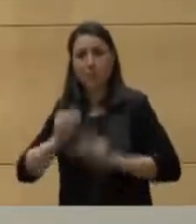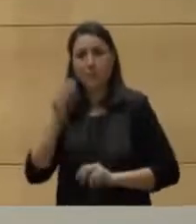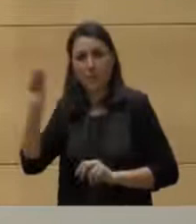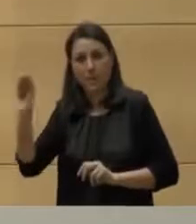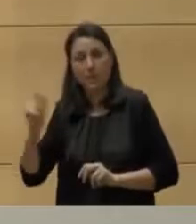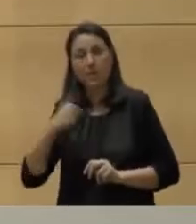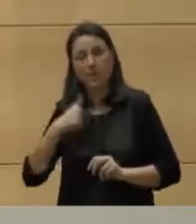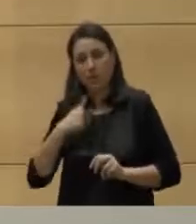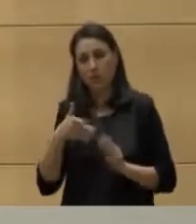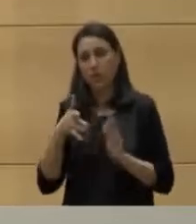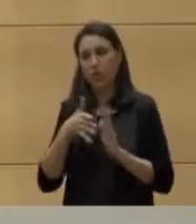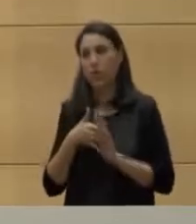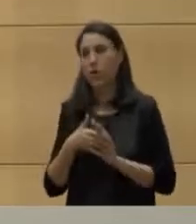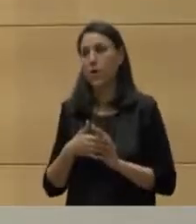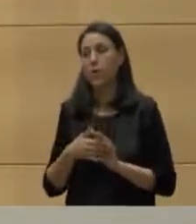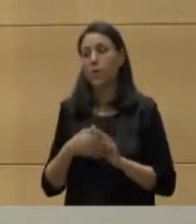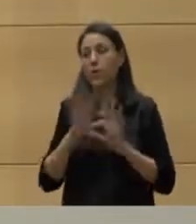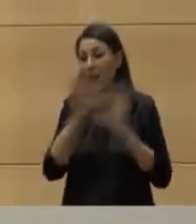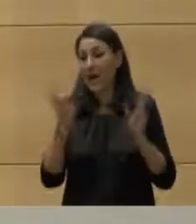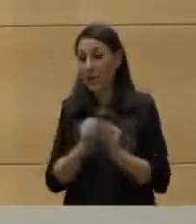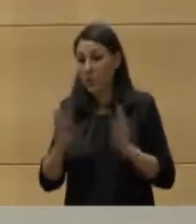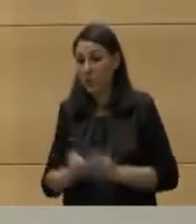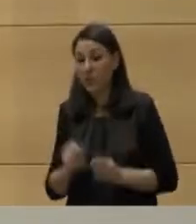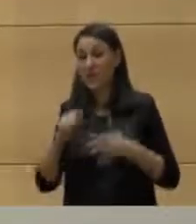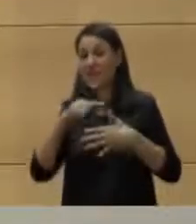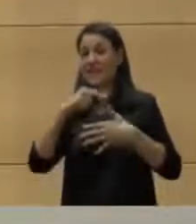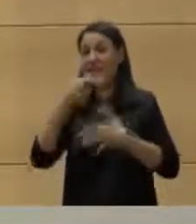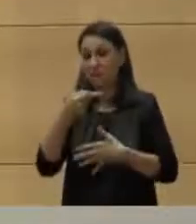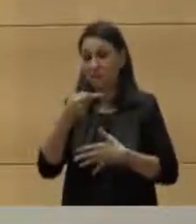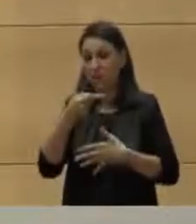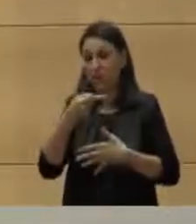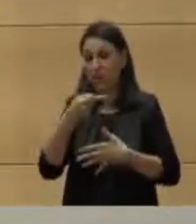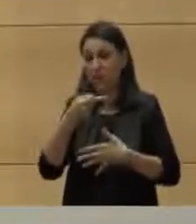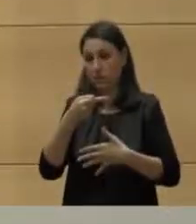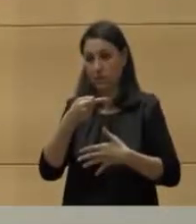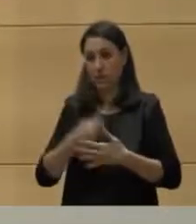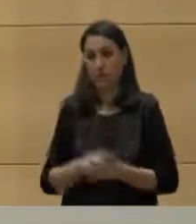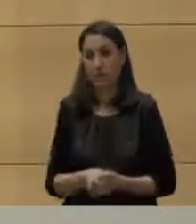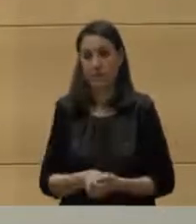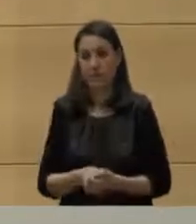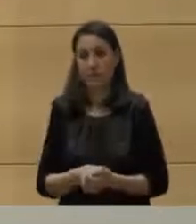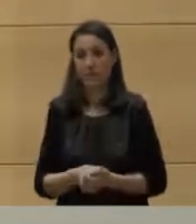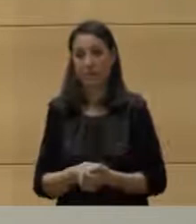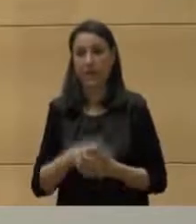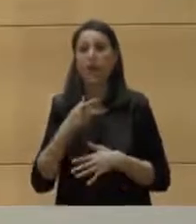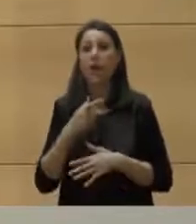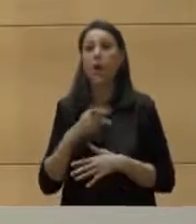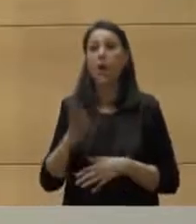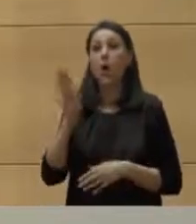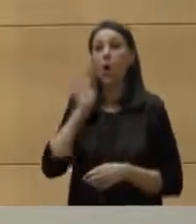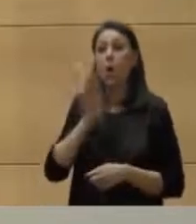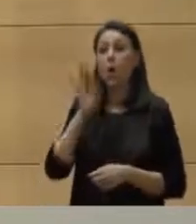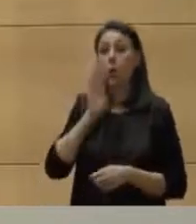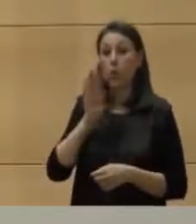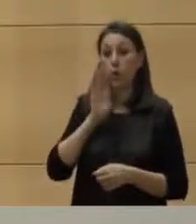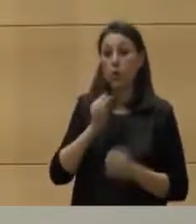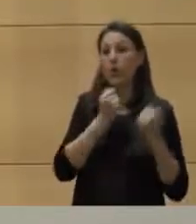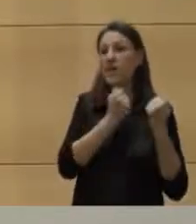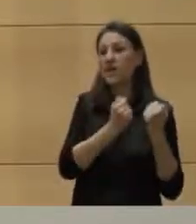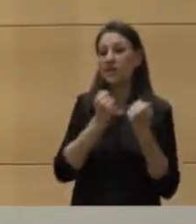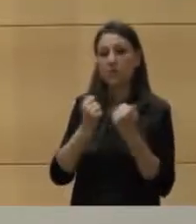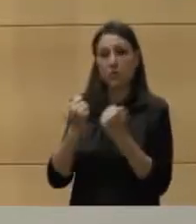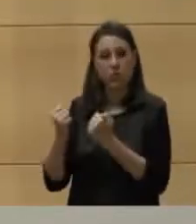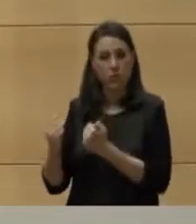voy a sintetizar en seis por no extenderme. La corrupción institucionalizada